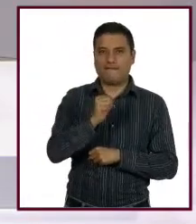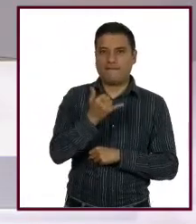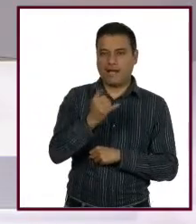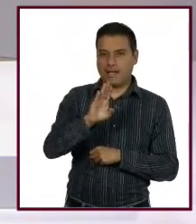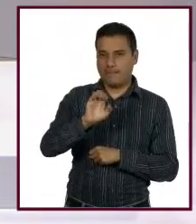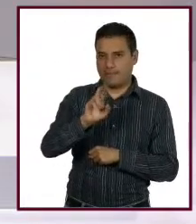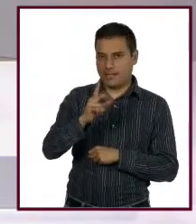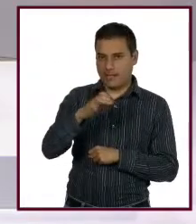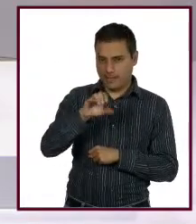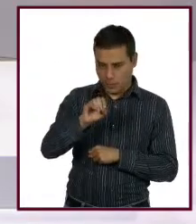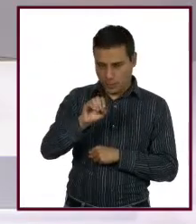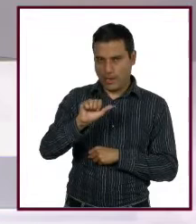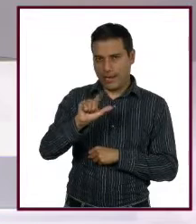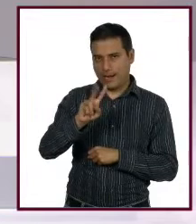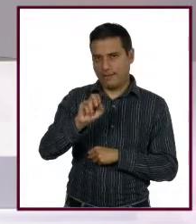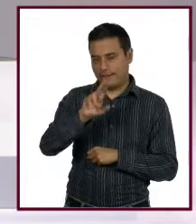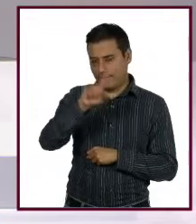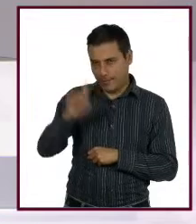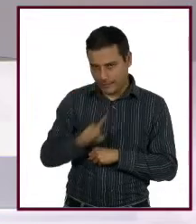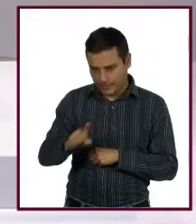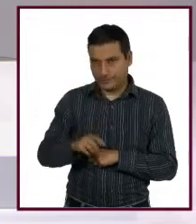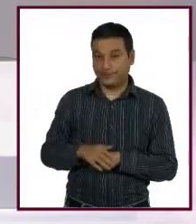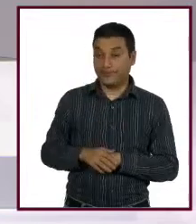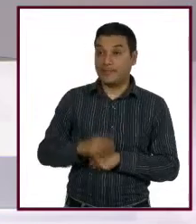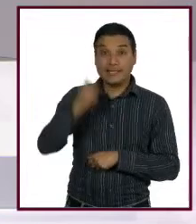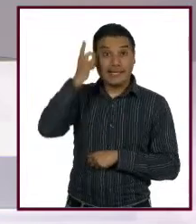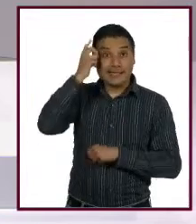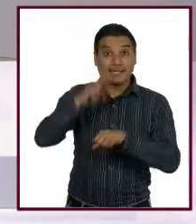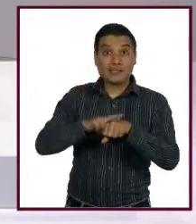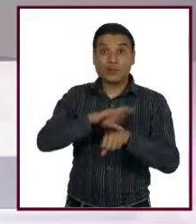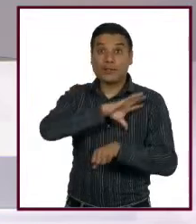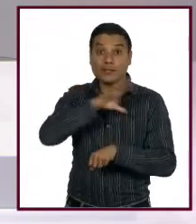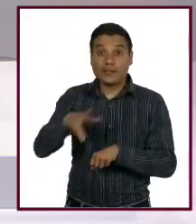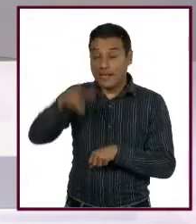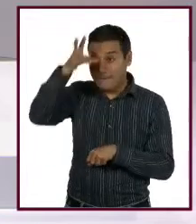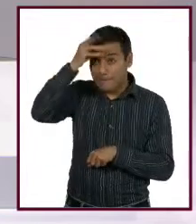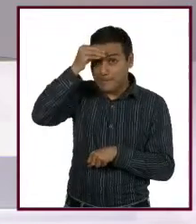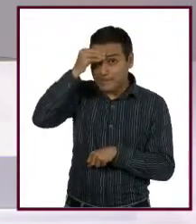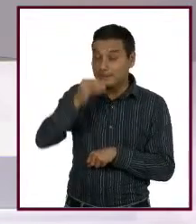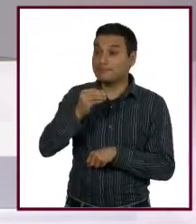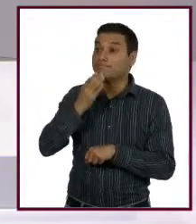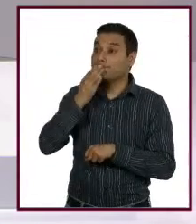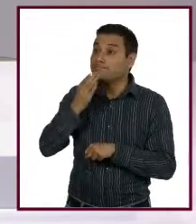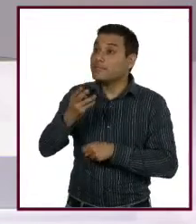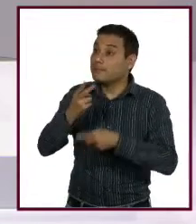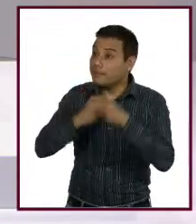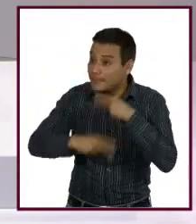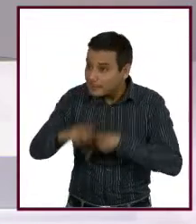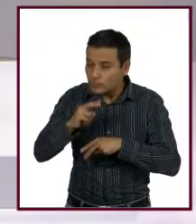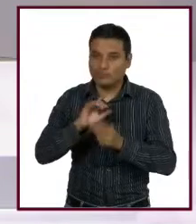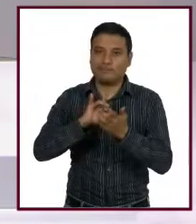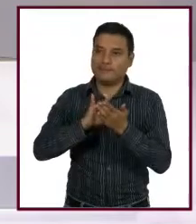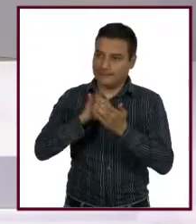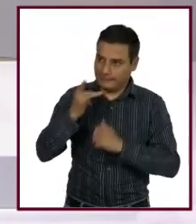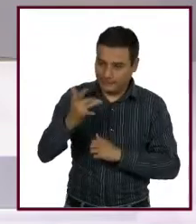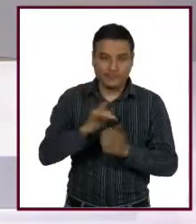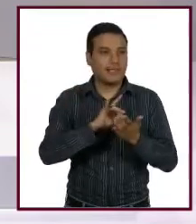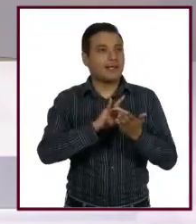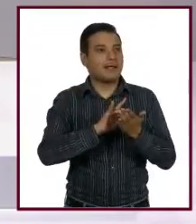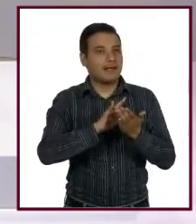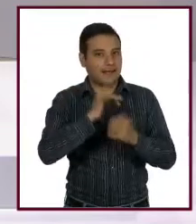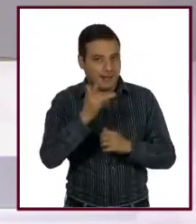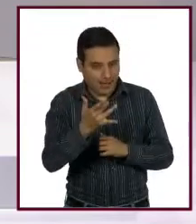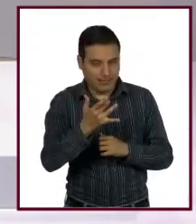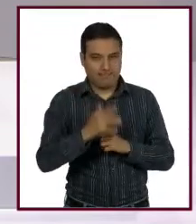Bernardino Álvarez. En nombre de la Dirección General Aprende, muchísimas gracias, doctor, bienvenido. Muchas gracias, Julieta. Les